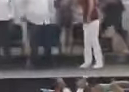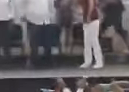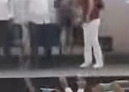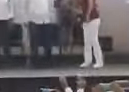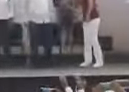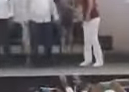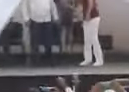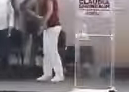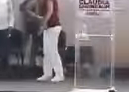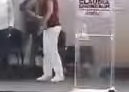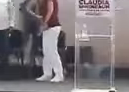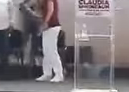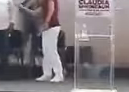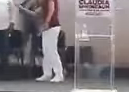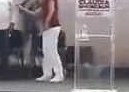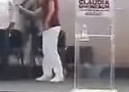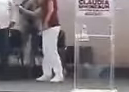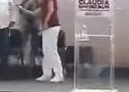¡Presidenta!